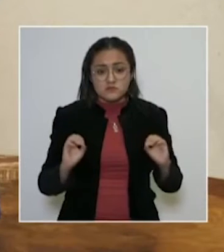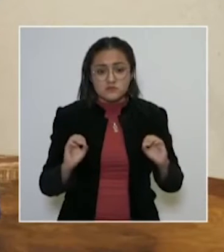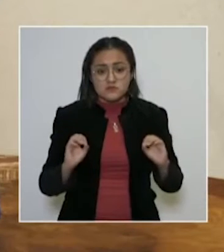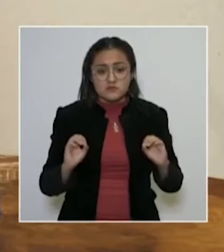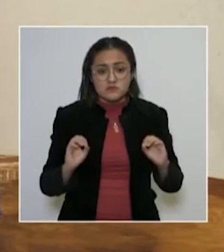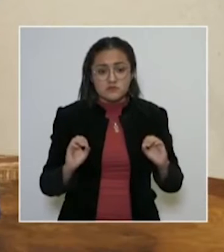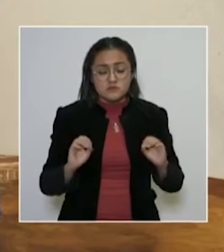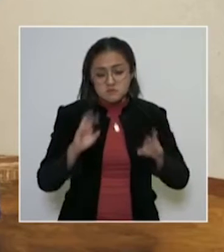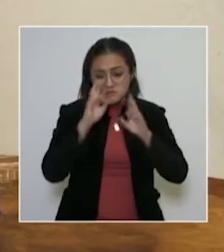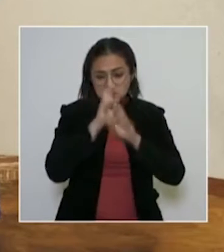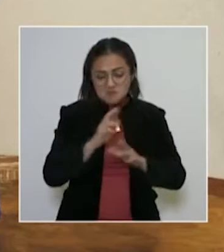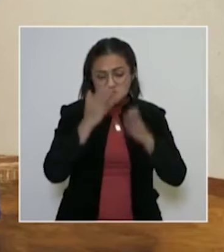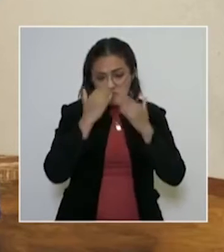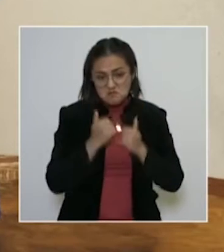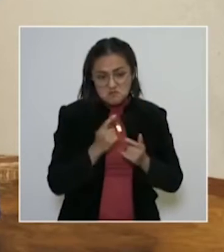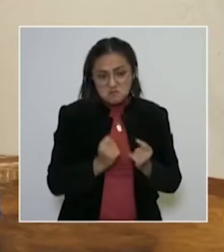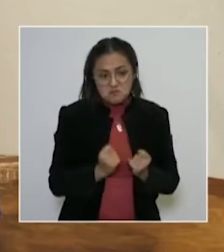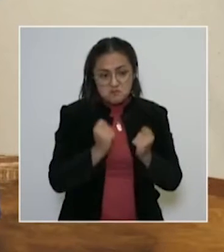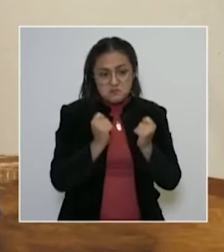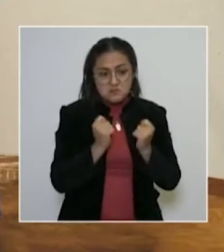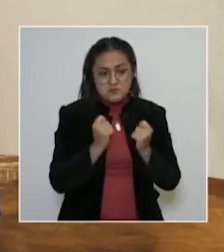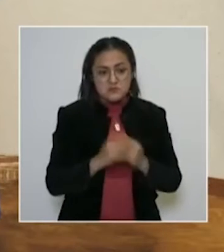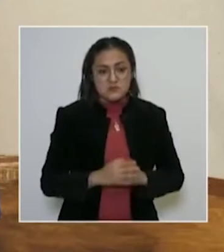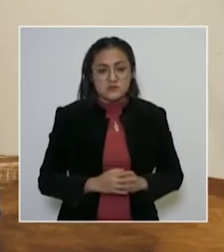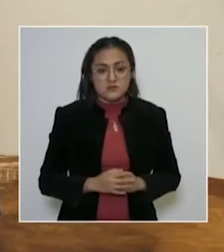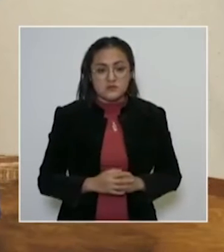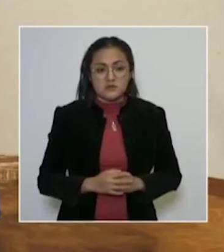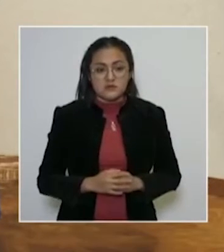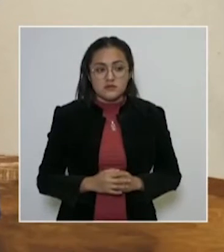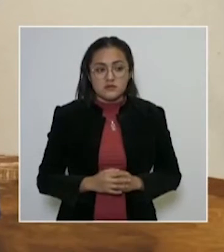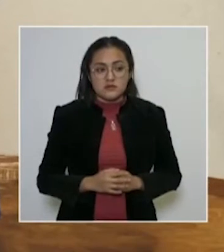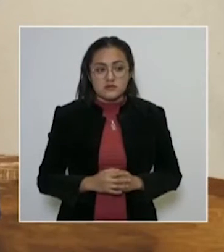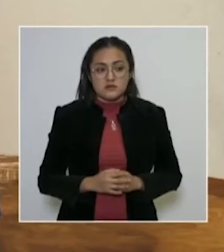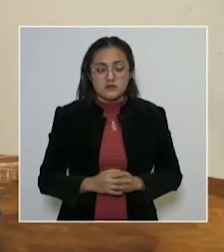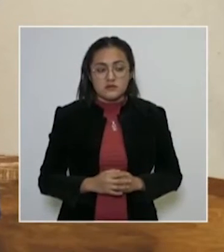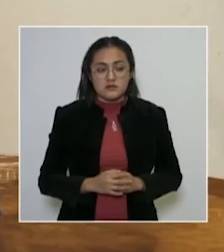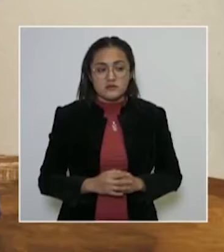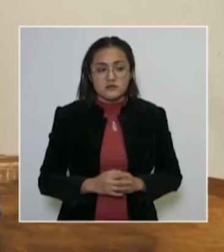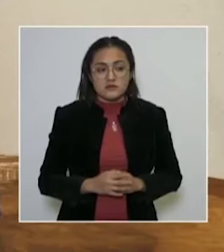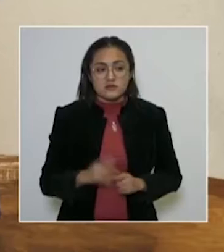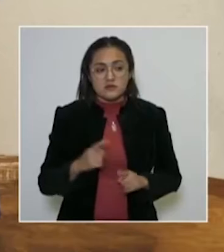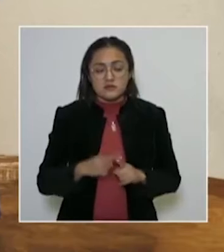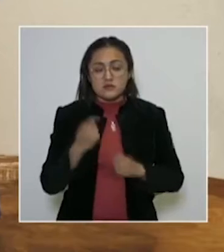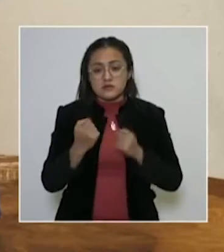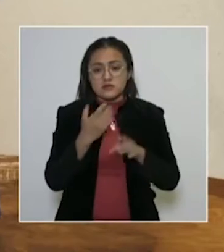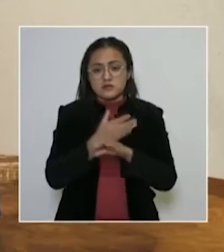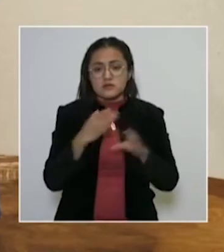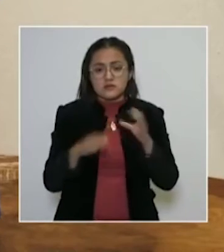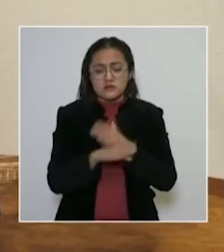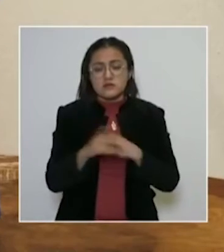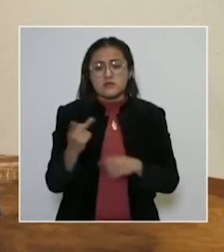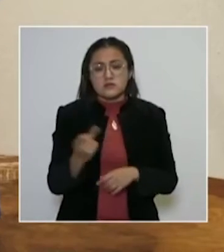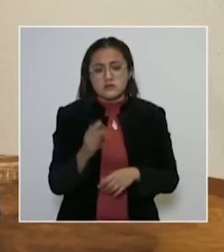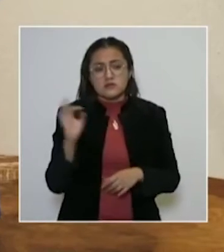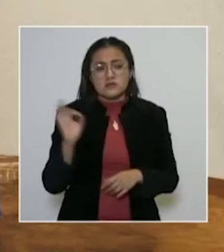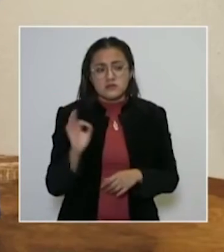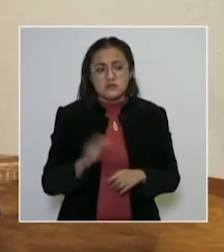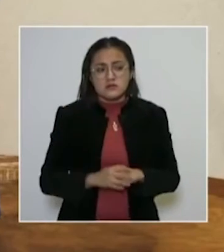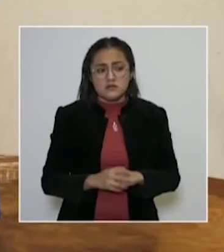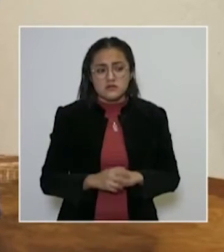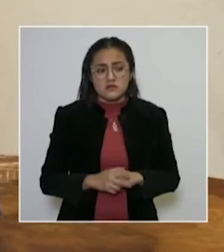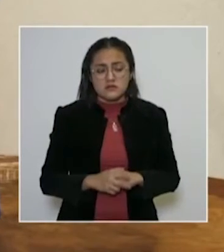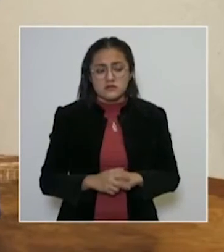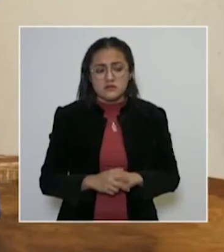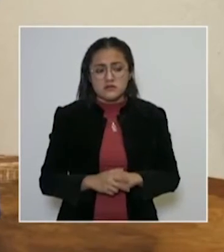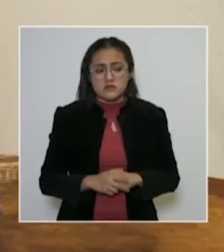sin ningún respeto a sí mismos a su persona de quienes hacen ese tipo de cosas buscando